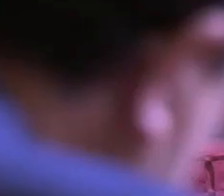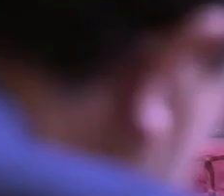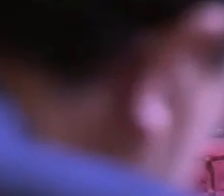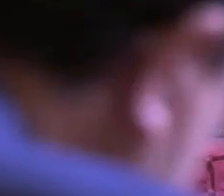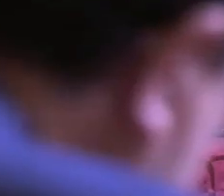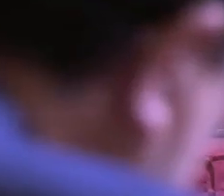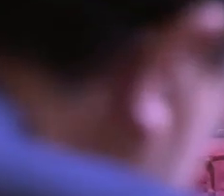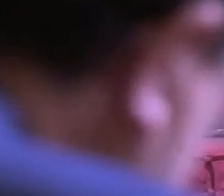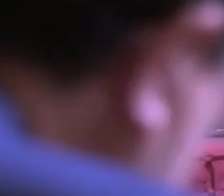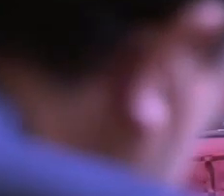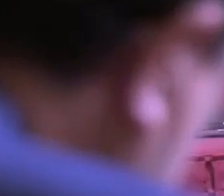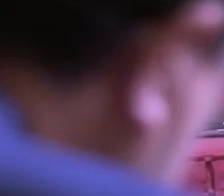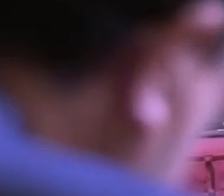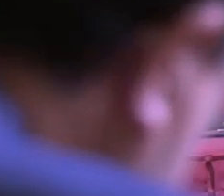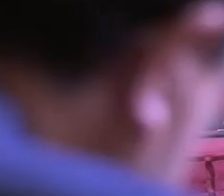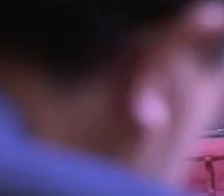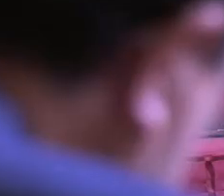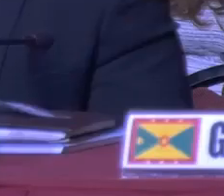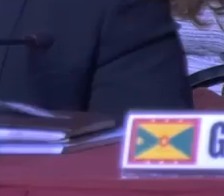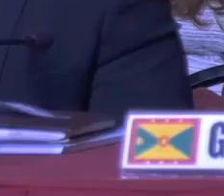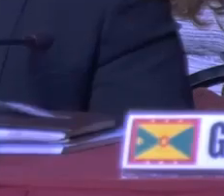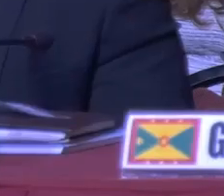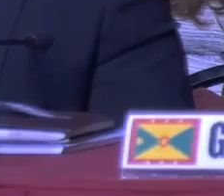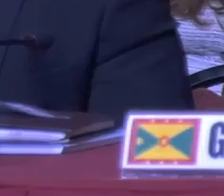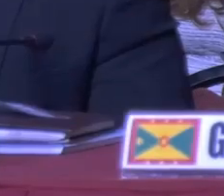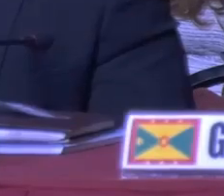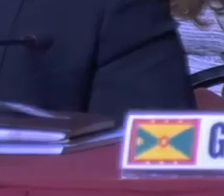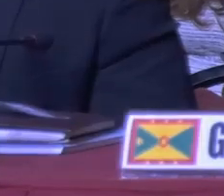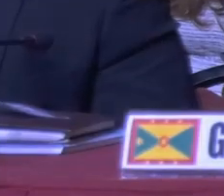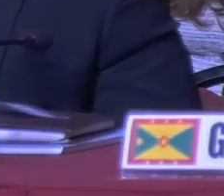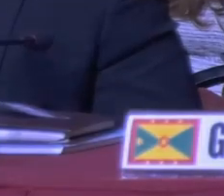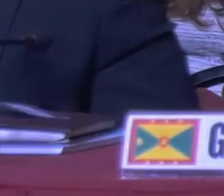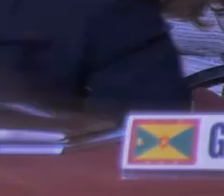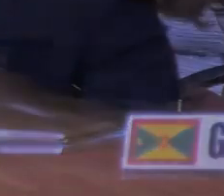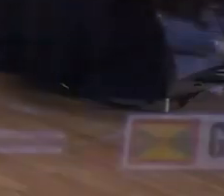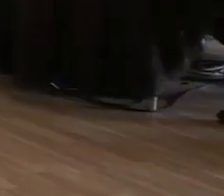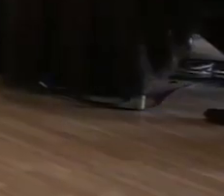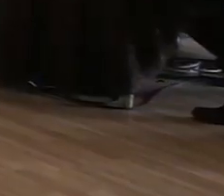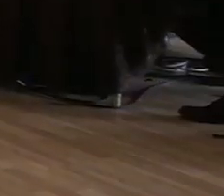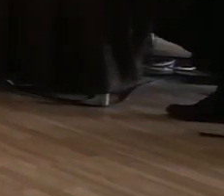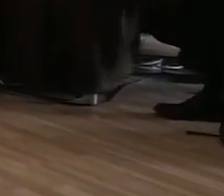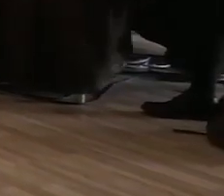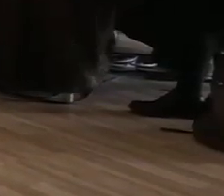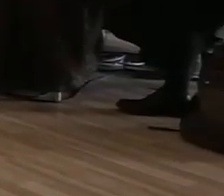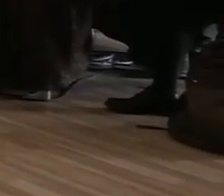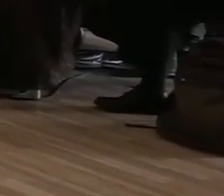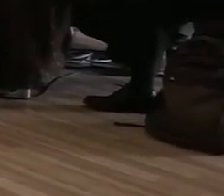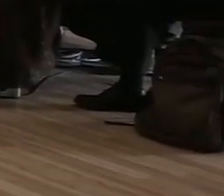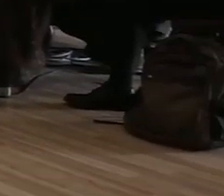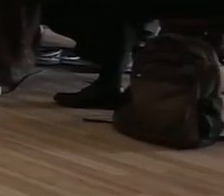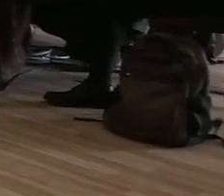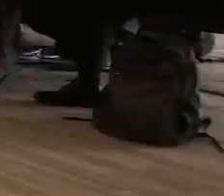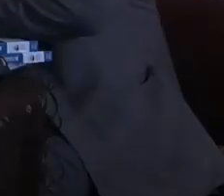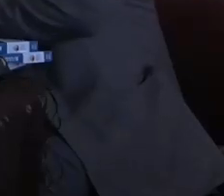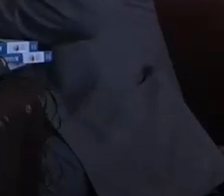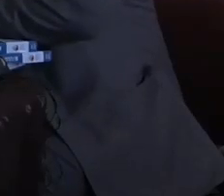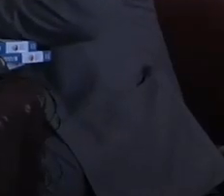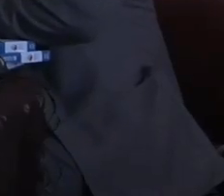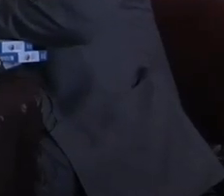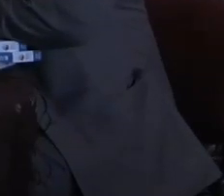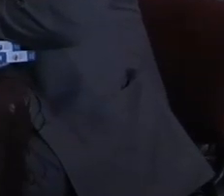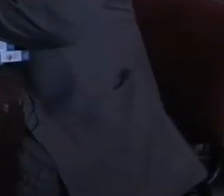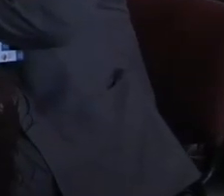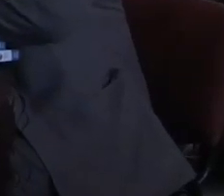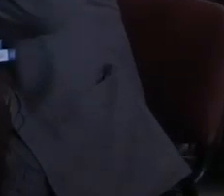autoridades educativas latinoamericanas y del Caribe, días anteriores, técnicos de alto nivel, representantes de los países participantes del